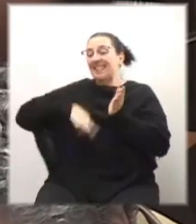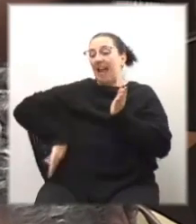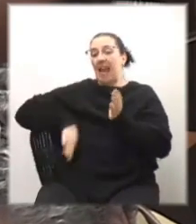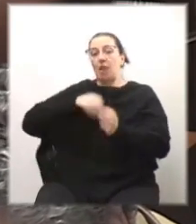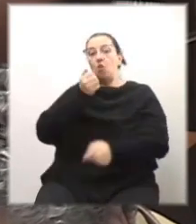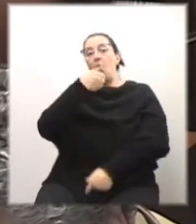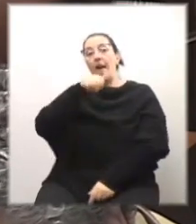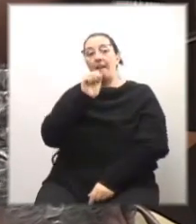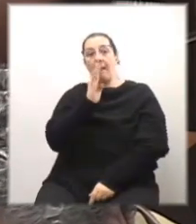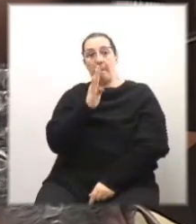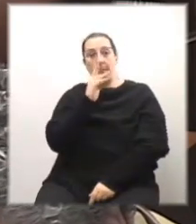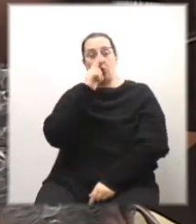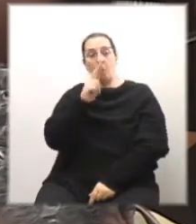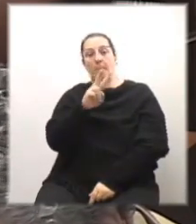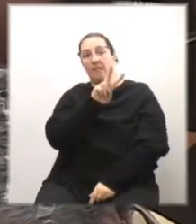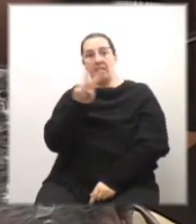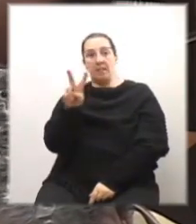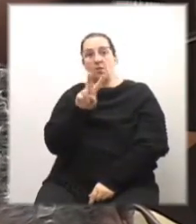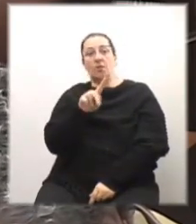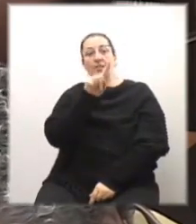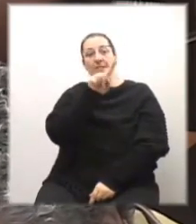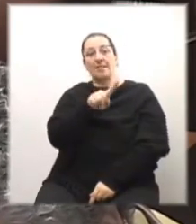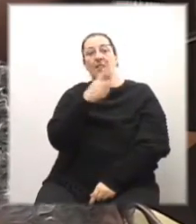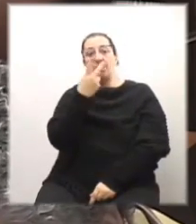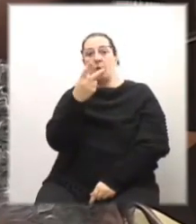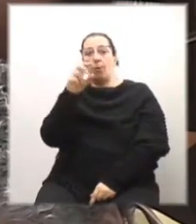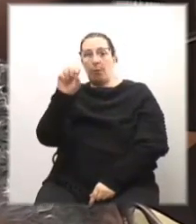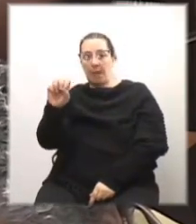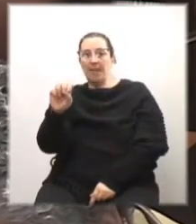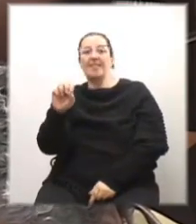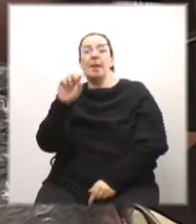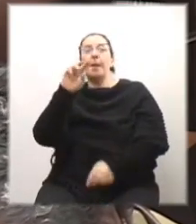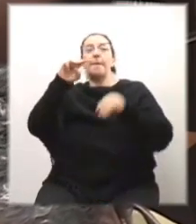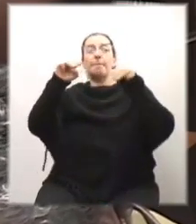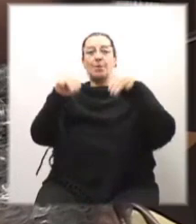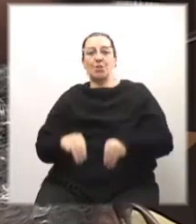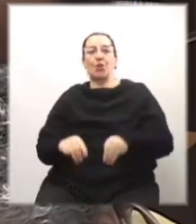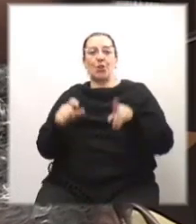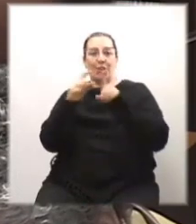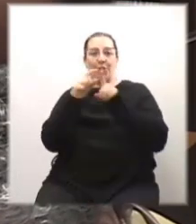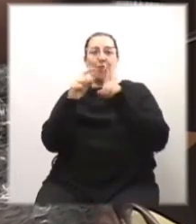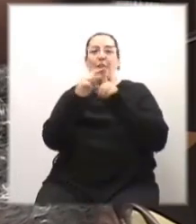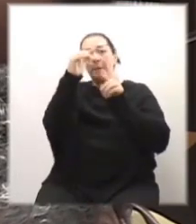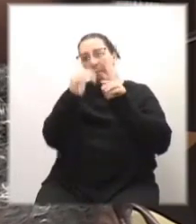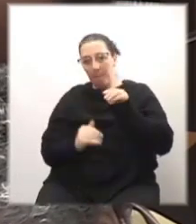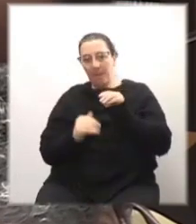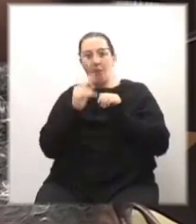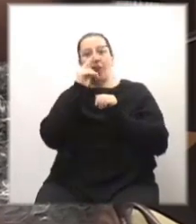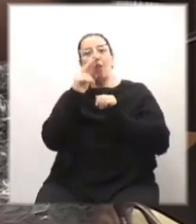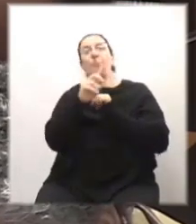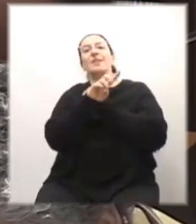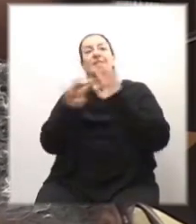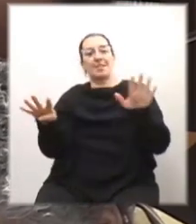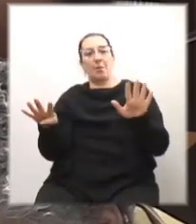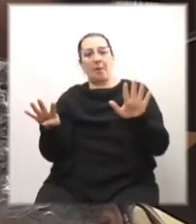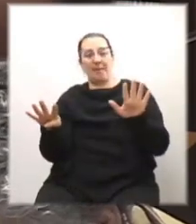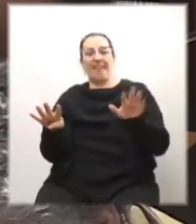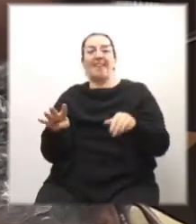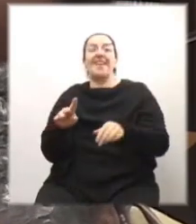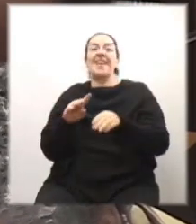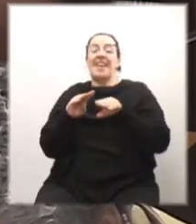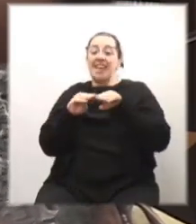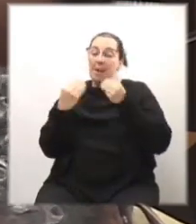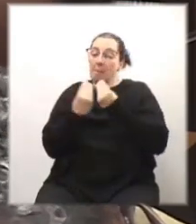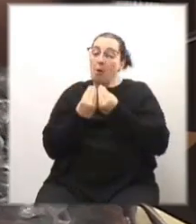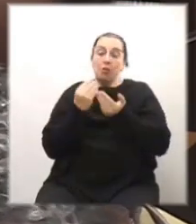2022 es unos 120 millones de dólares menos que en el 2019 y el monto